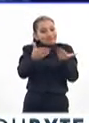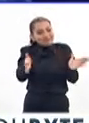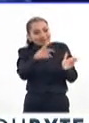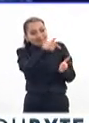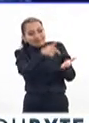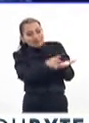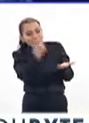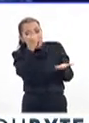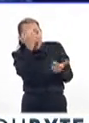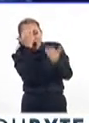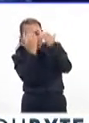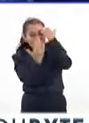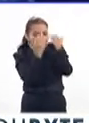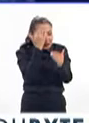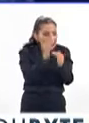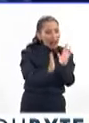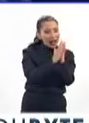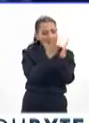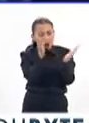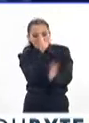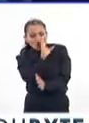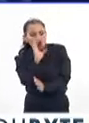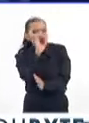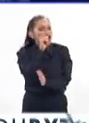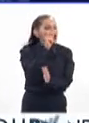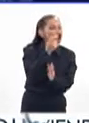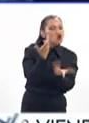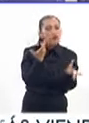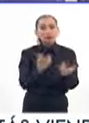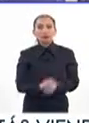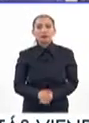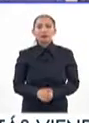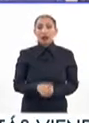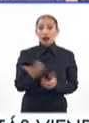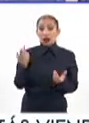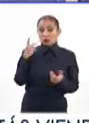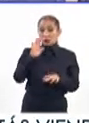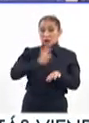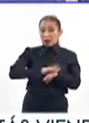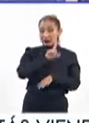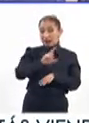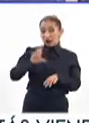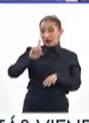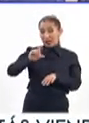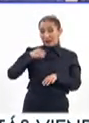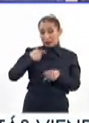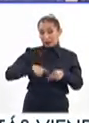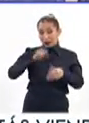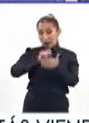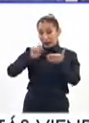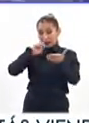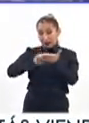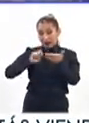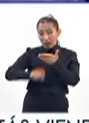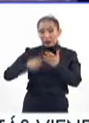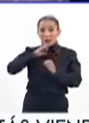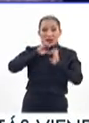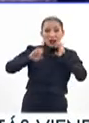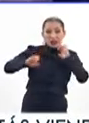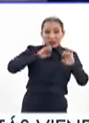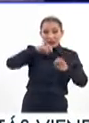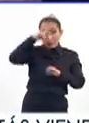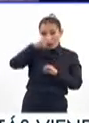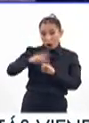el espacio al conocimiento, a la curiosidad intelectual. Entre sus más de 130 autores, escritores y